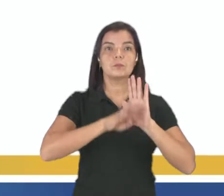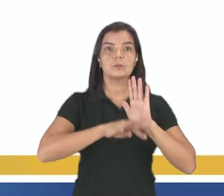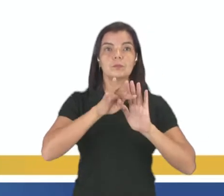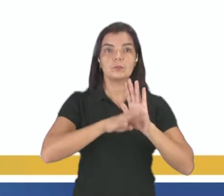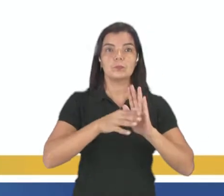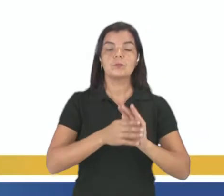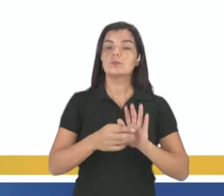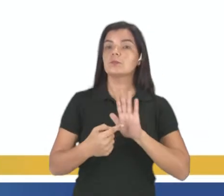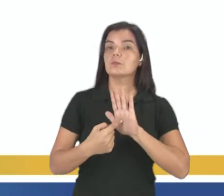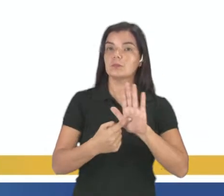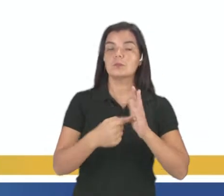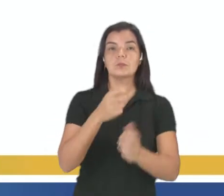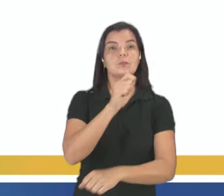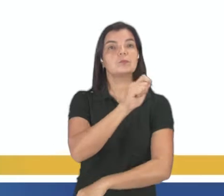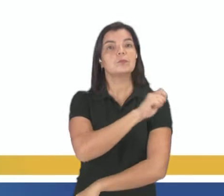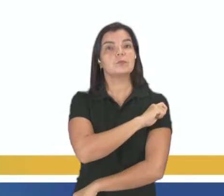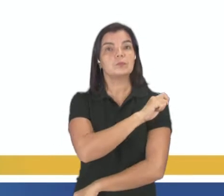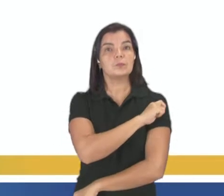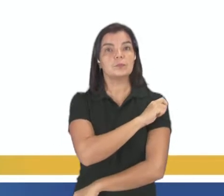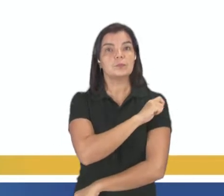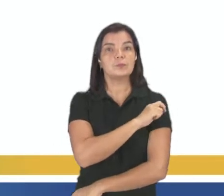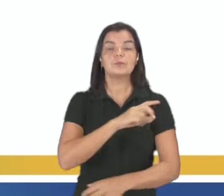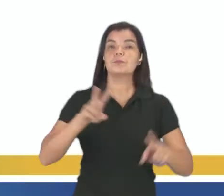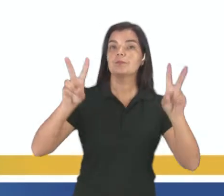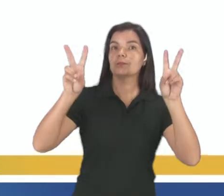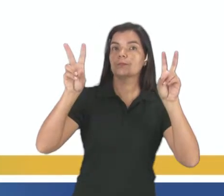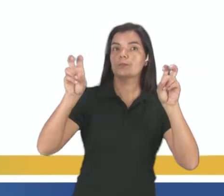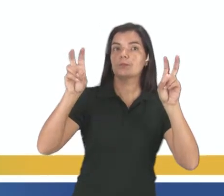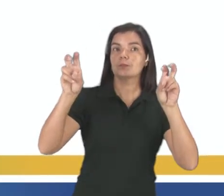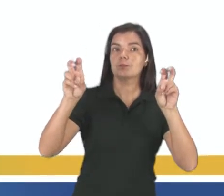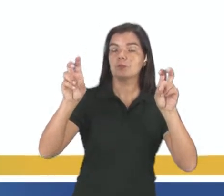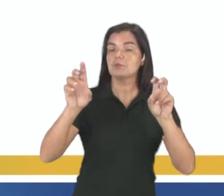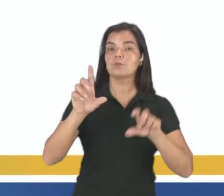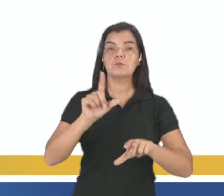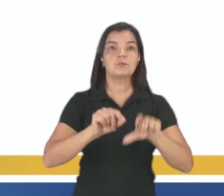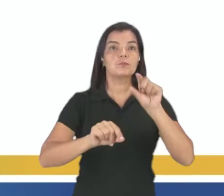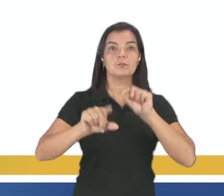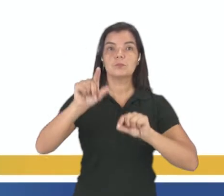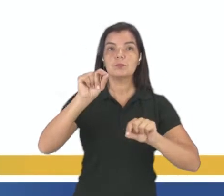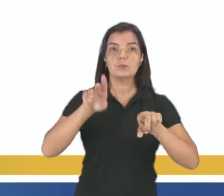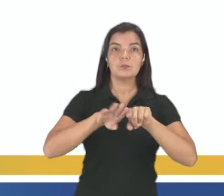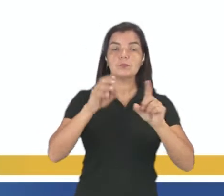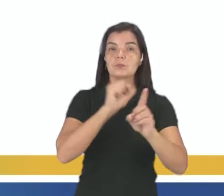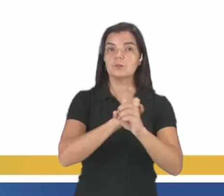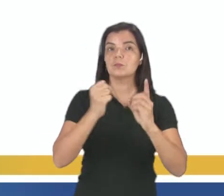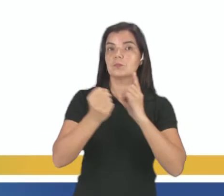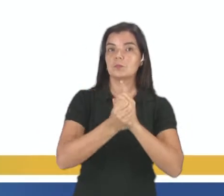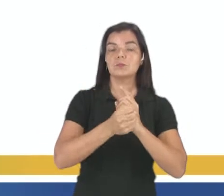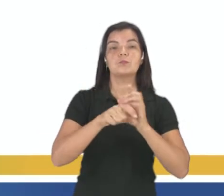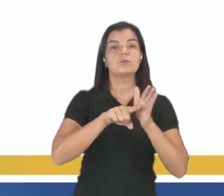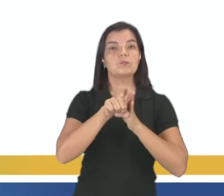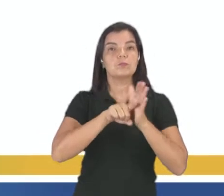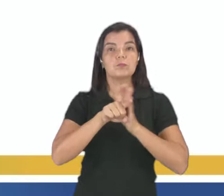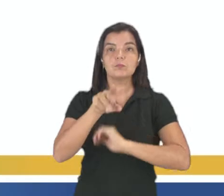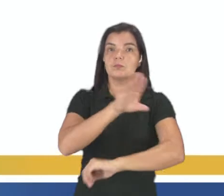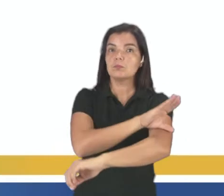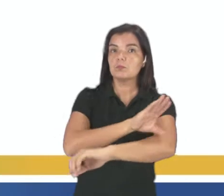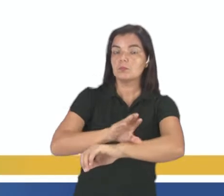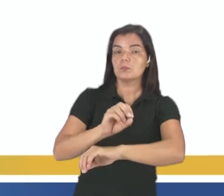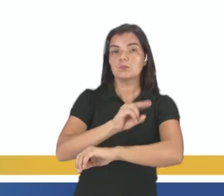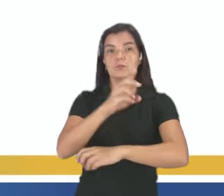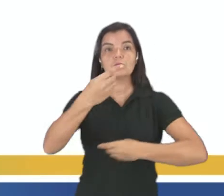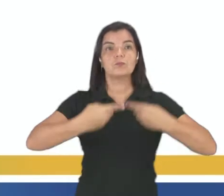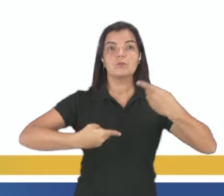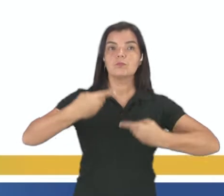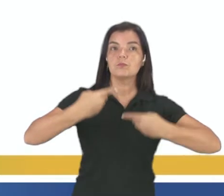se solicita a estudiantes cuya temática involucra cuestiones sociales, científicas, culturales o